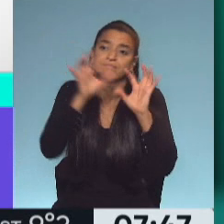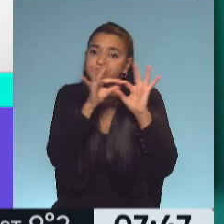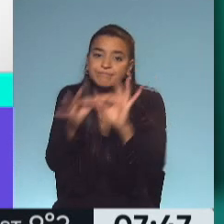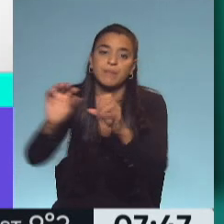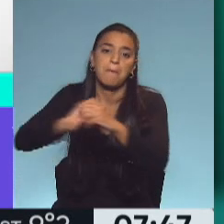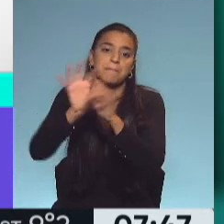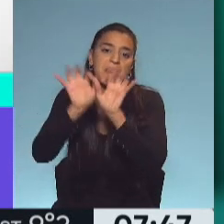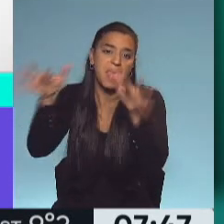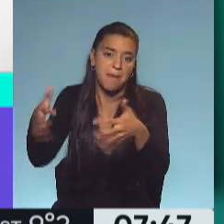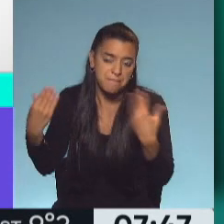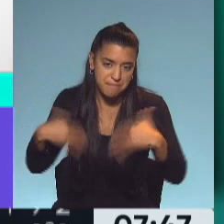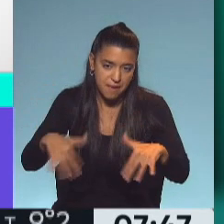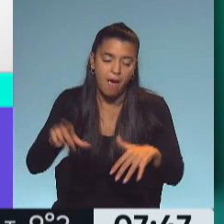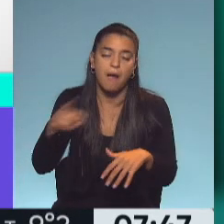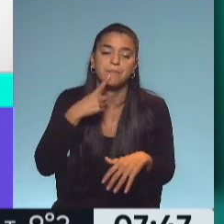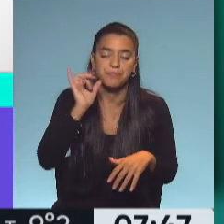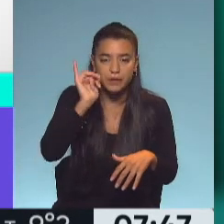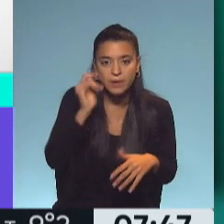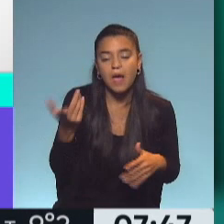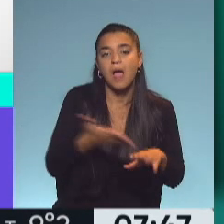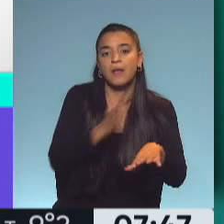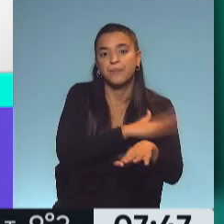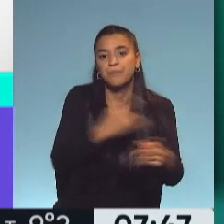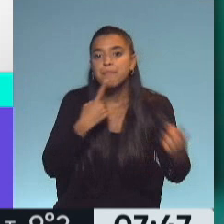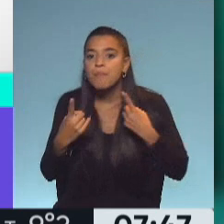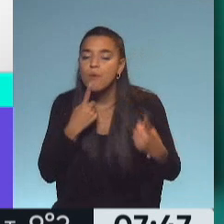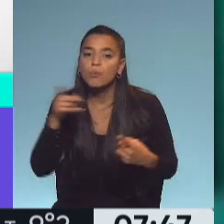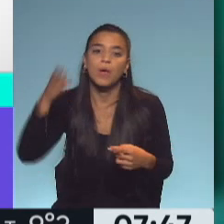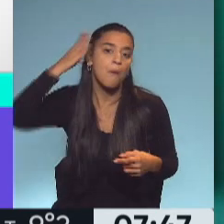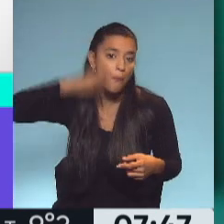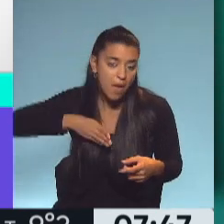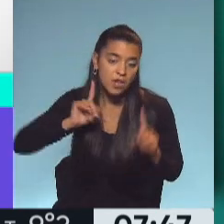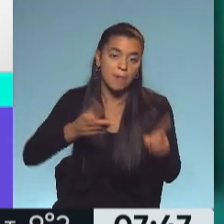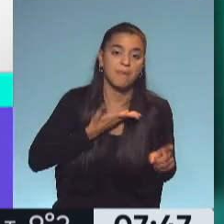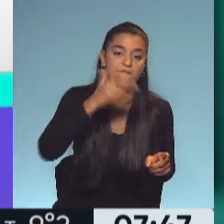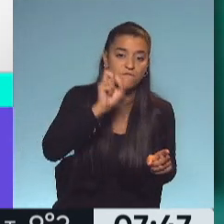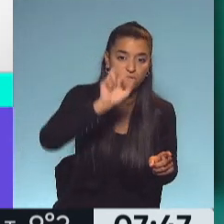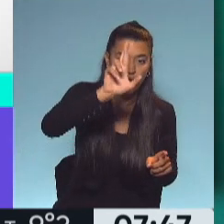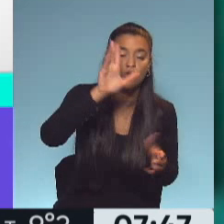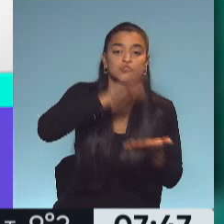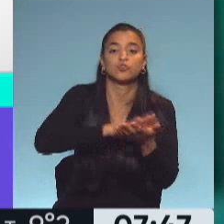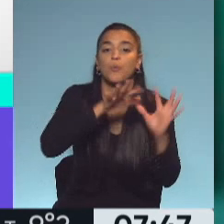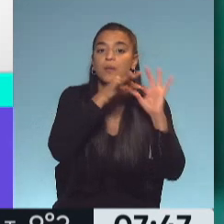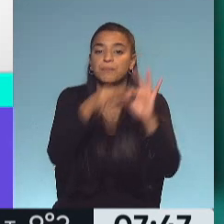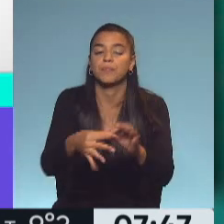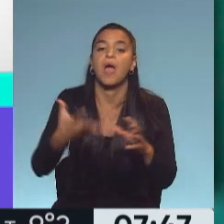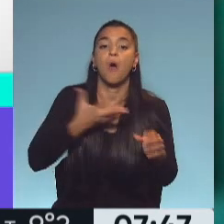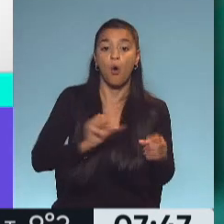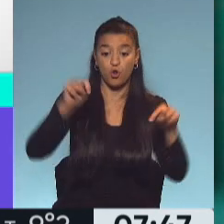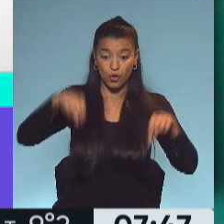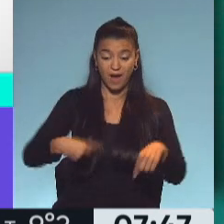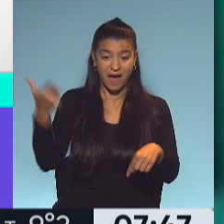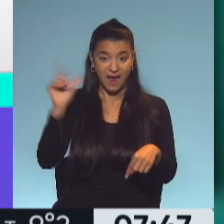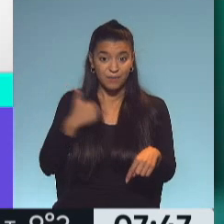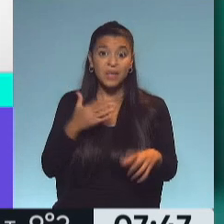eso estábamos hablando, más allá de lo que le consultábamos a Vero y también a Flor, relacionado con el tema del aborto en la Argentina, porque entre